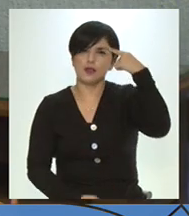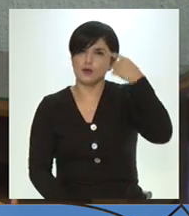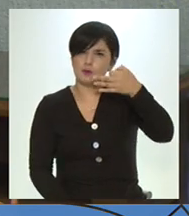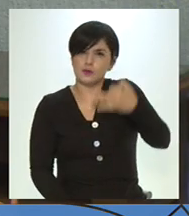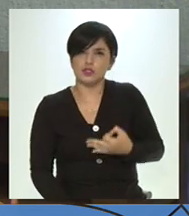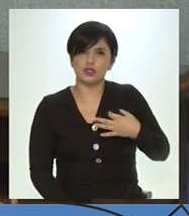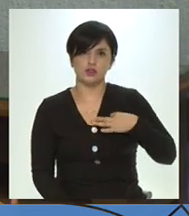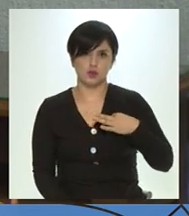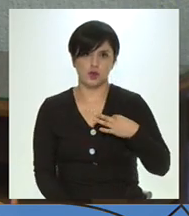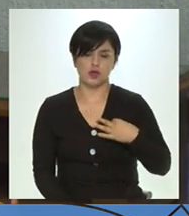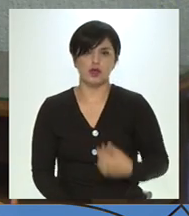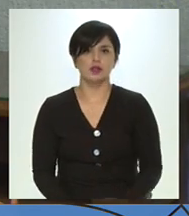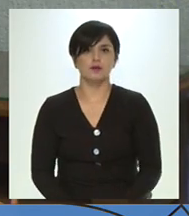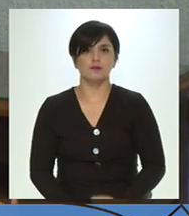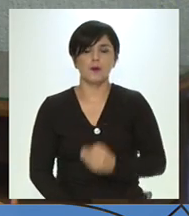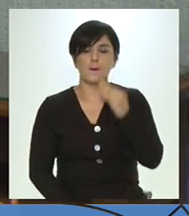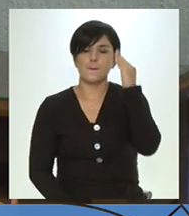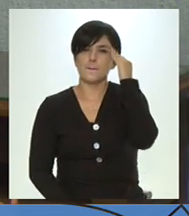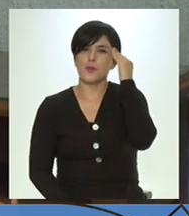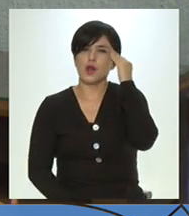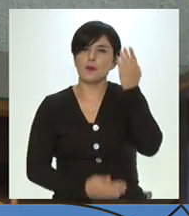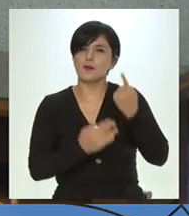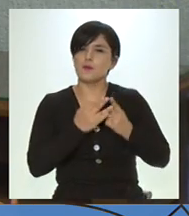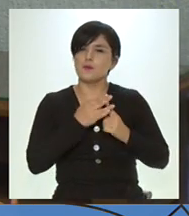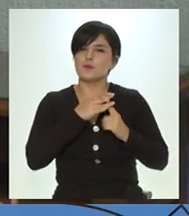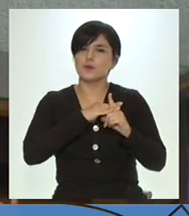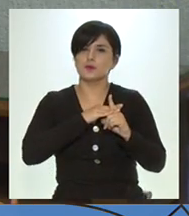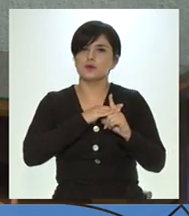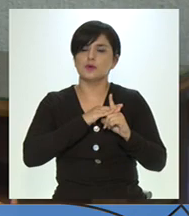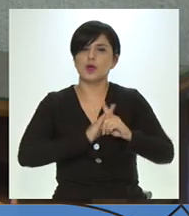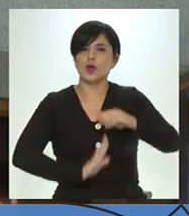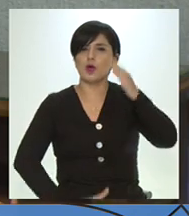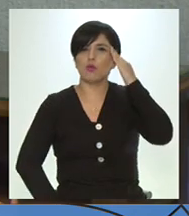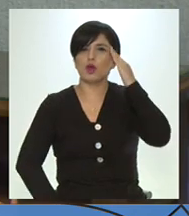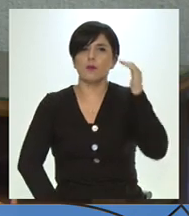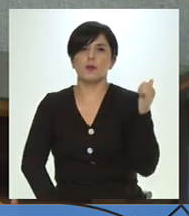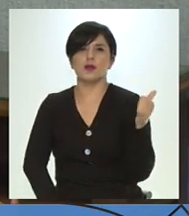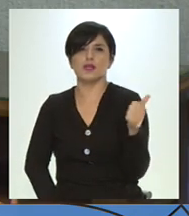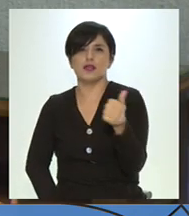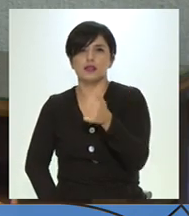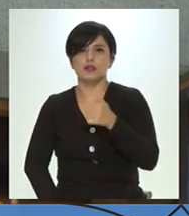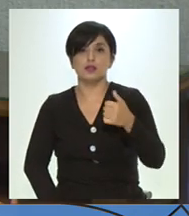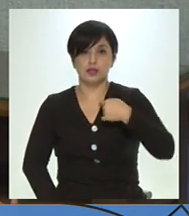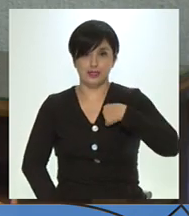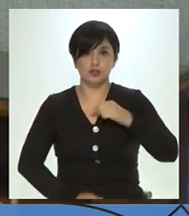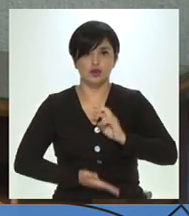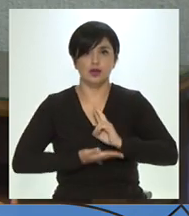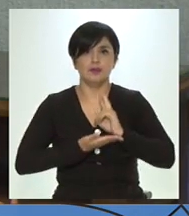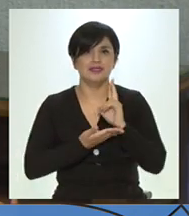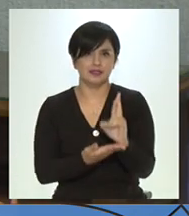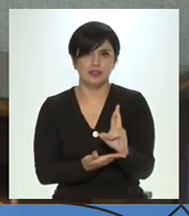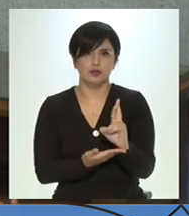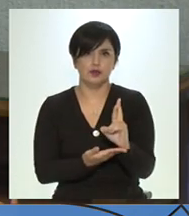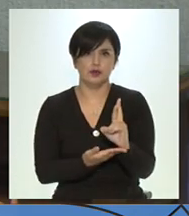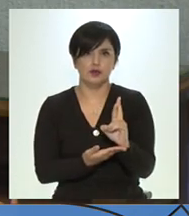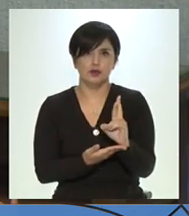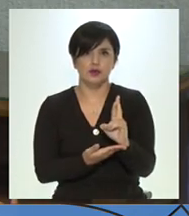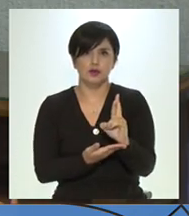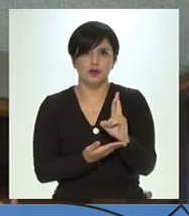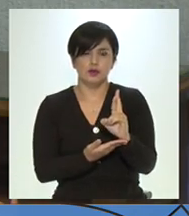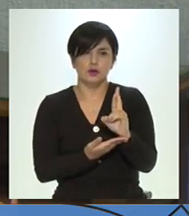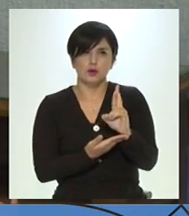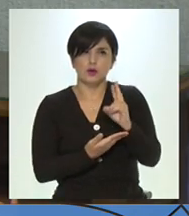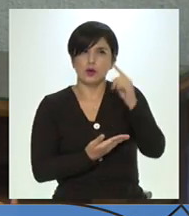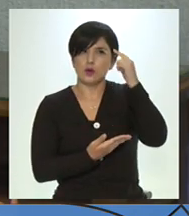por la memoria originaria por la memoria colectiva que represento y por el ideal humanista que me